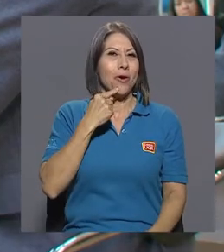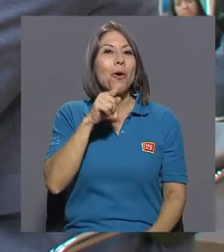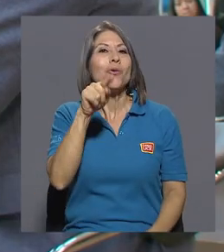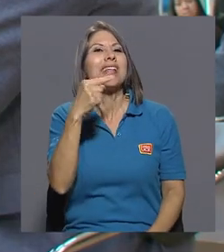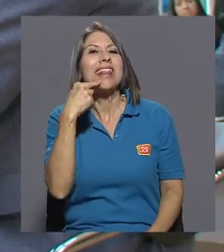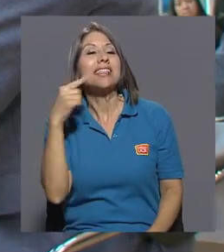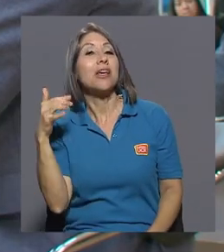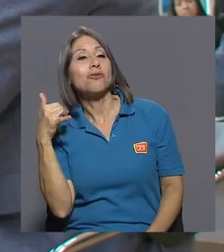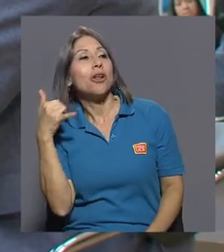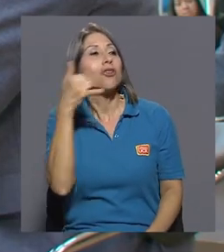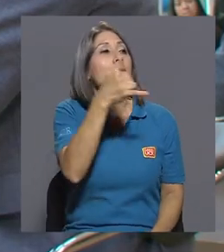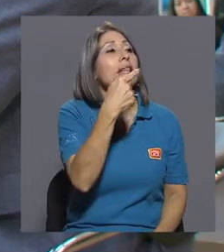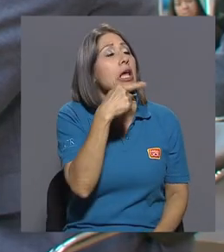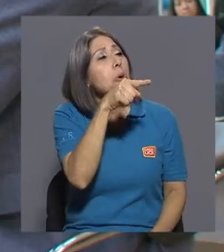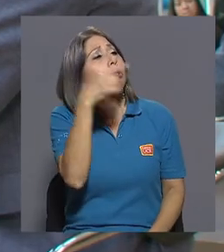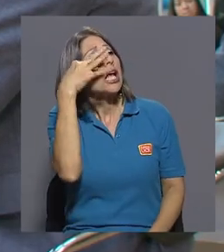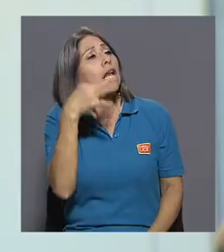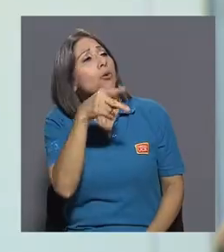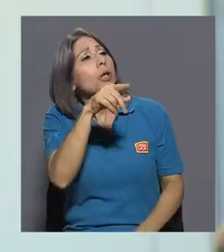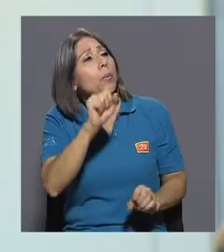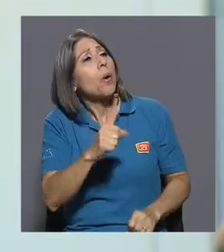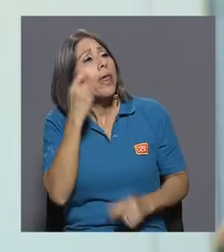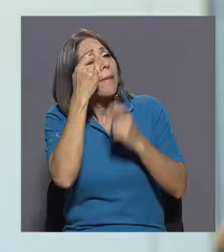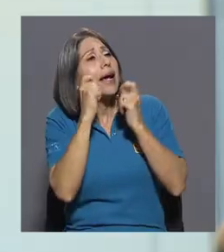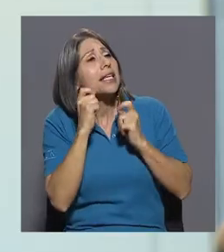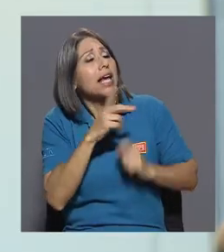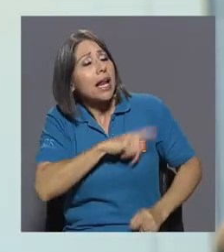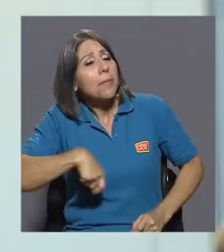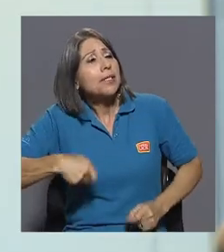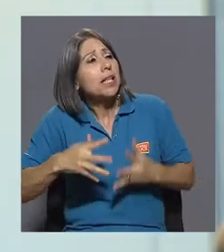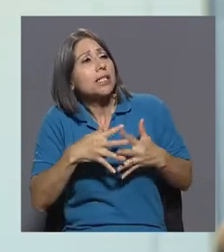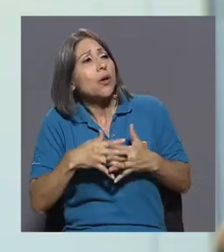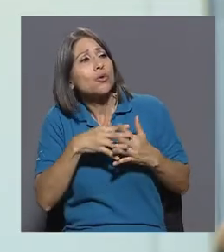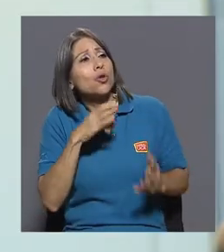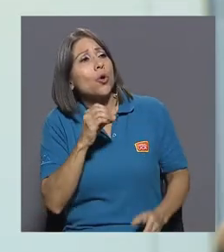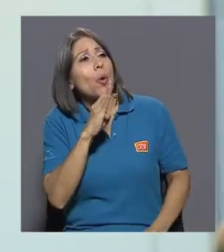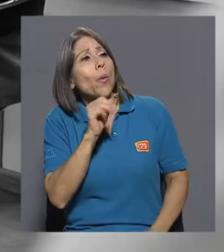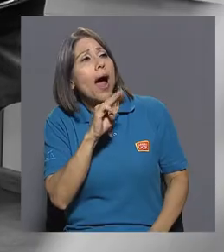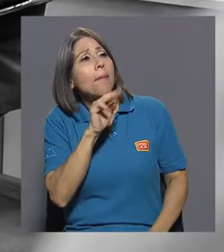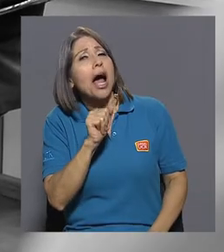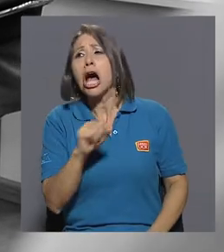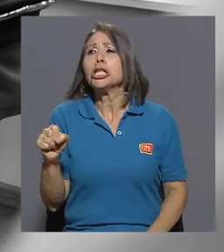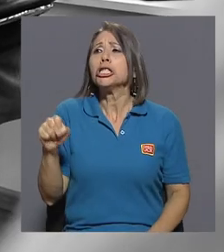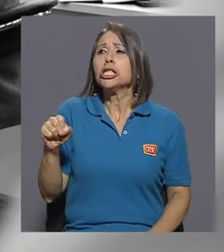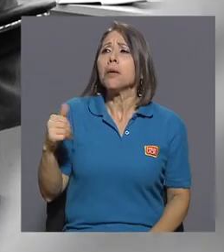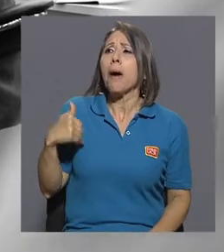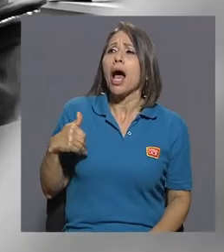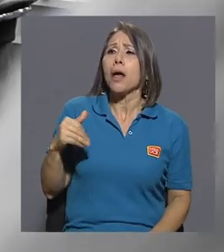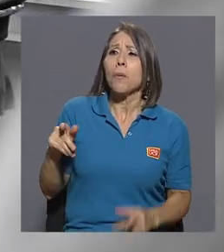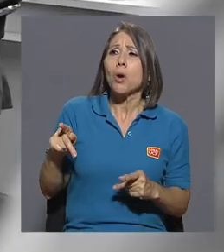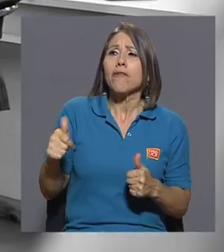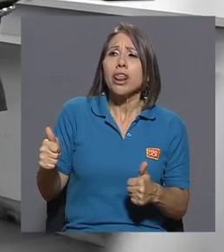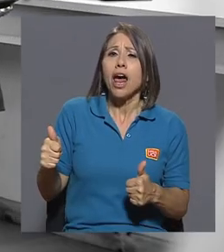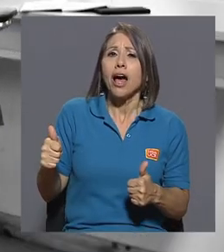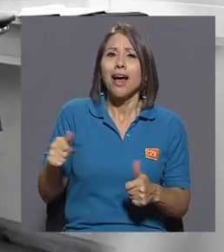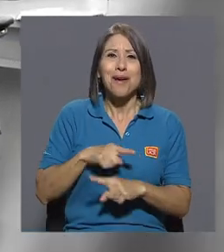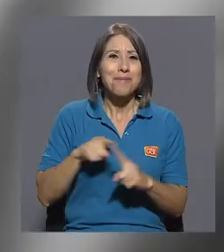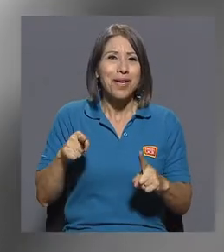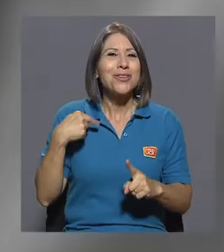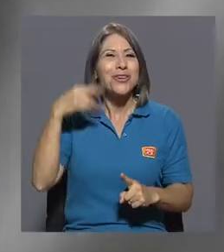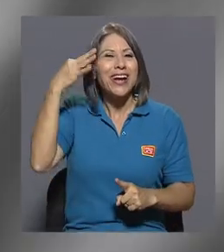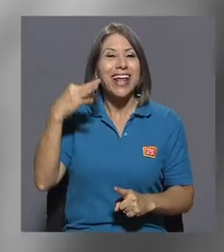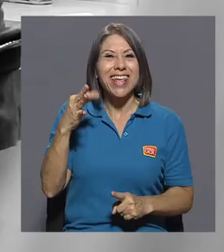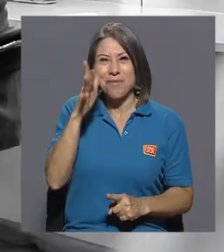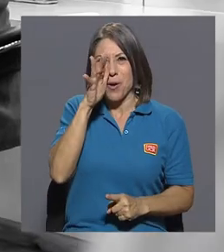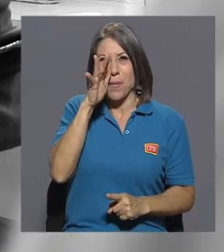Obama este sábado, verdad? Y uno dice, sí, madre, por allá. Entonces yo pensé que era una broma, ya como 2 días antes me llamaron de la Casa